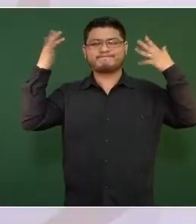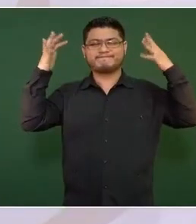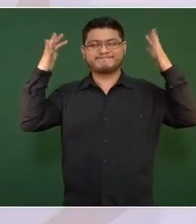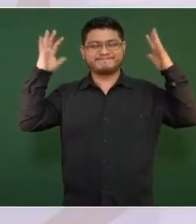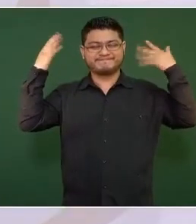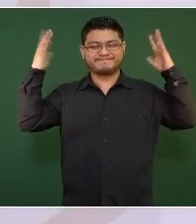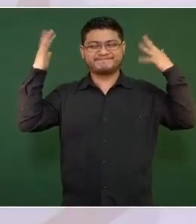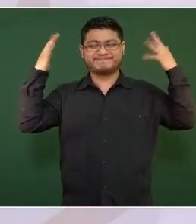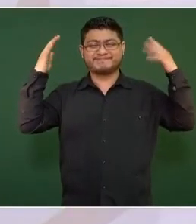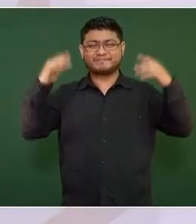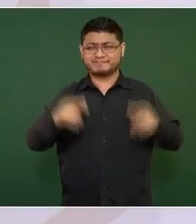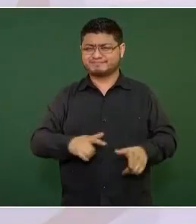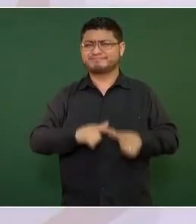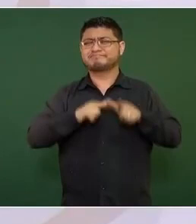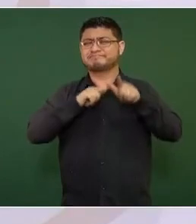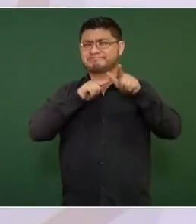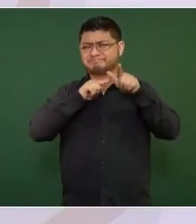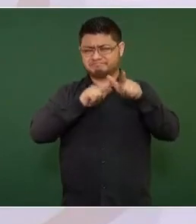caminando,